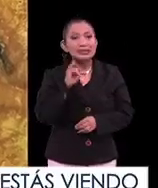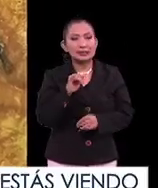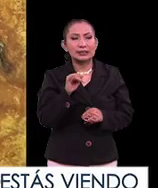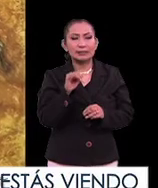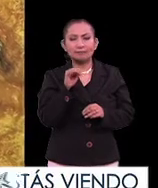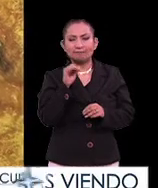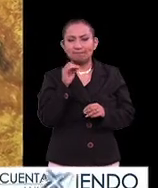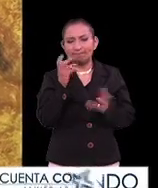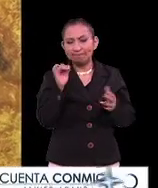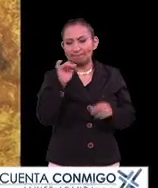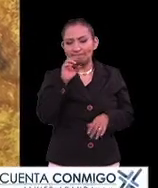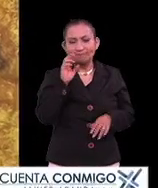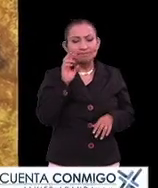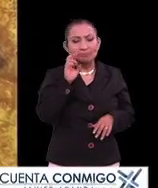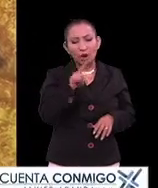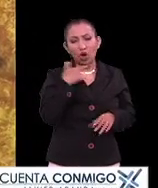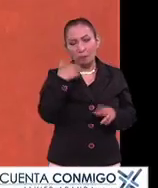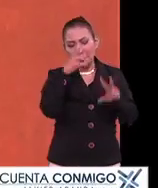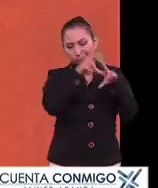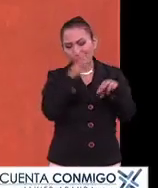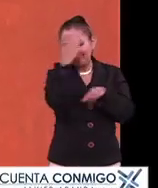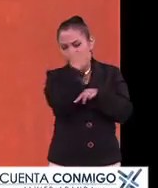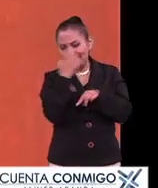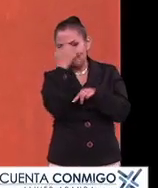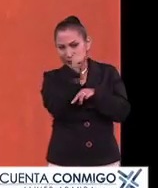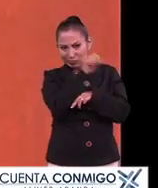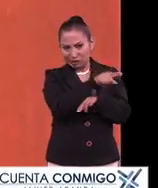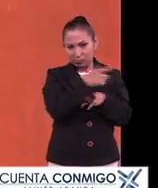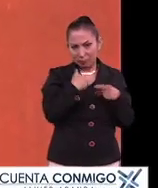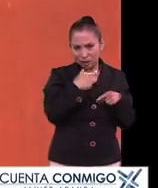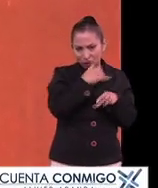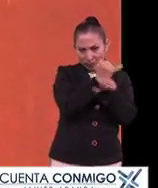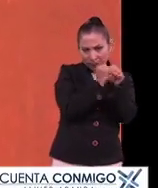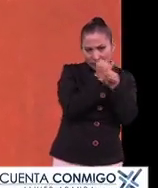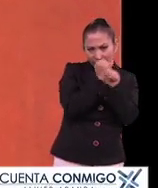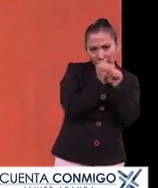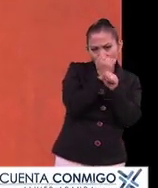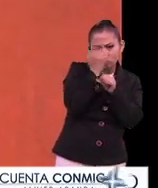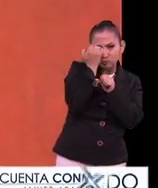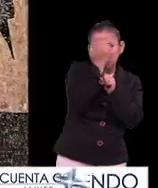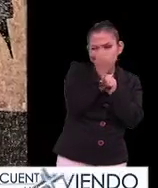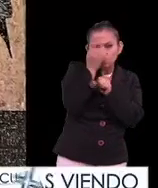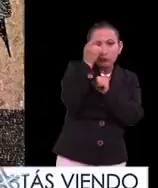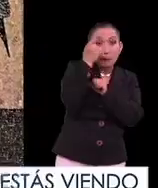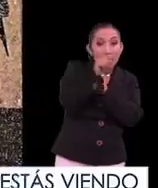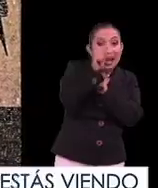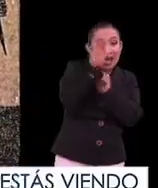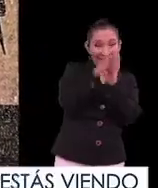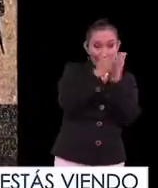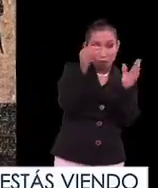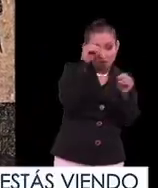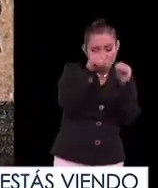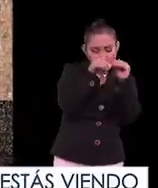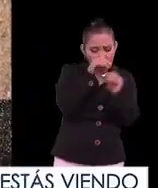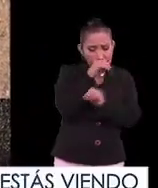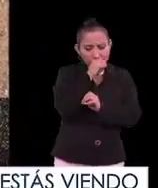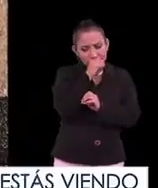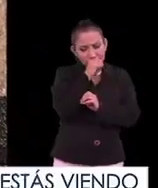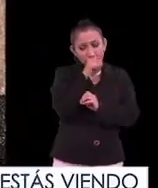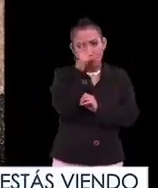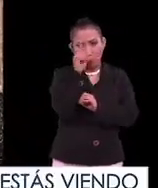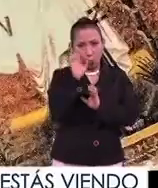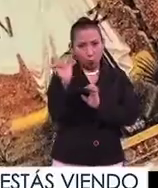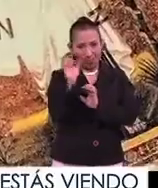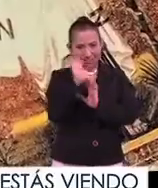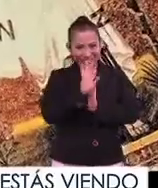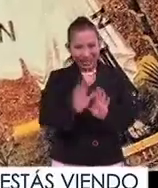de los análisis que hacen los investigadores para el libro, una